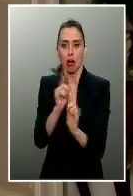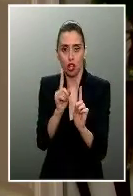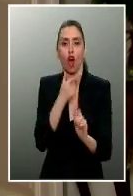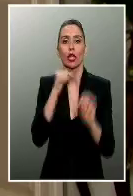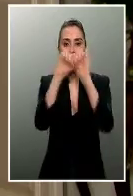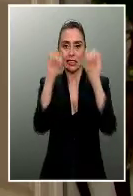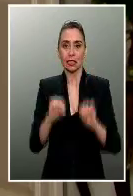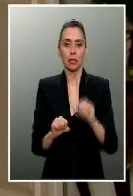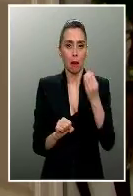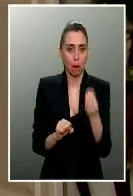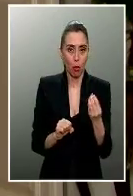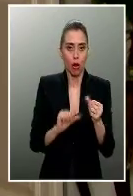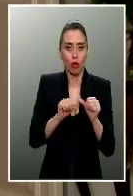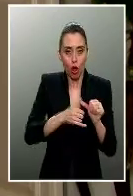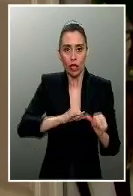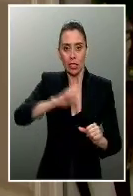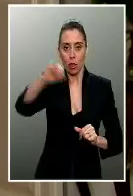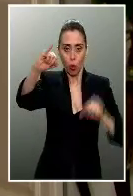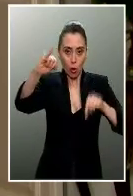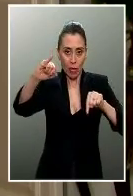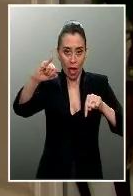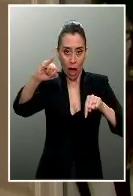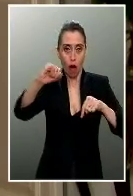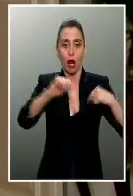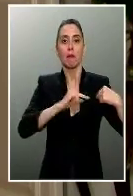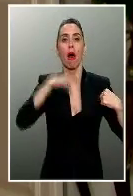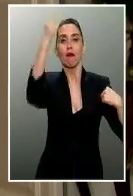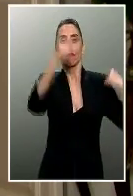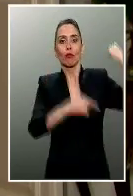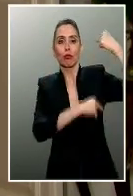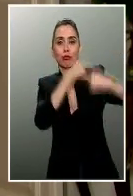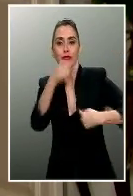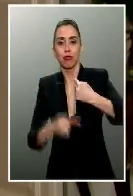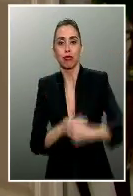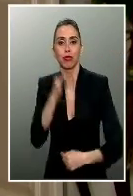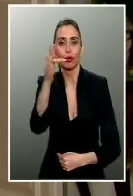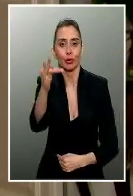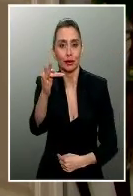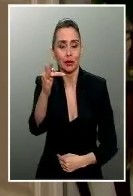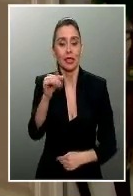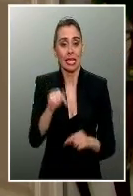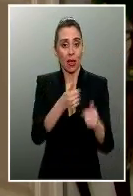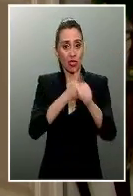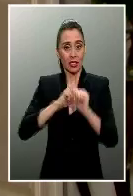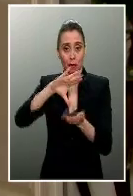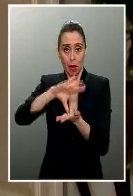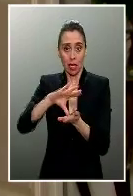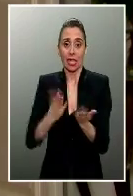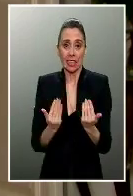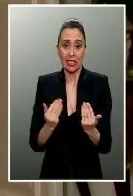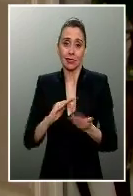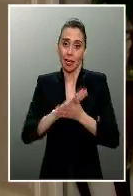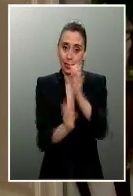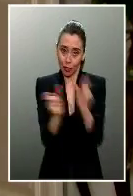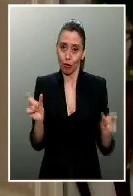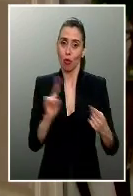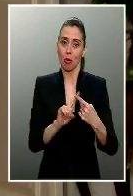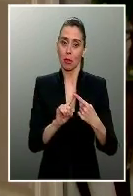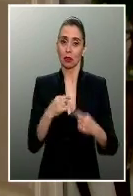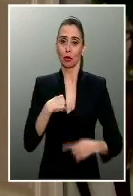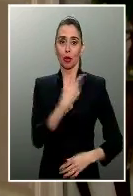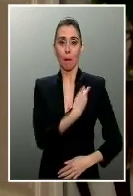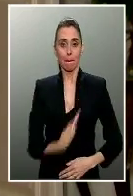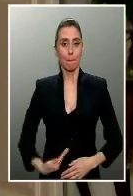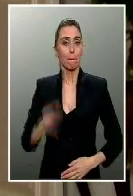sistema bueno y sostenible desde ahora y para las próximas generaciones este desafío país nos necesita a todos como